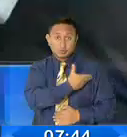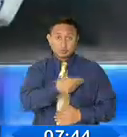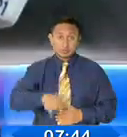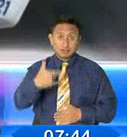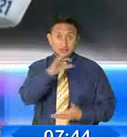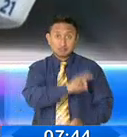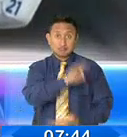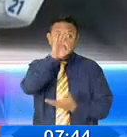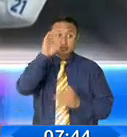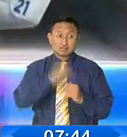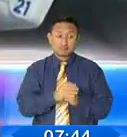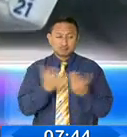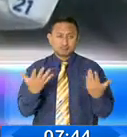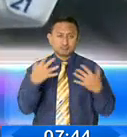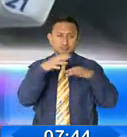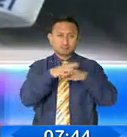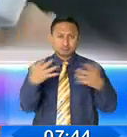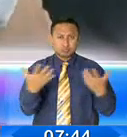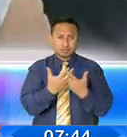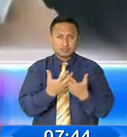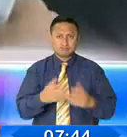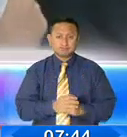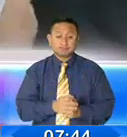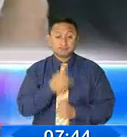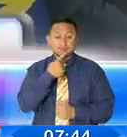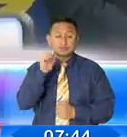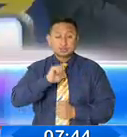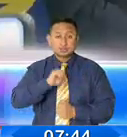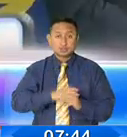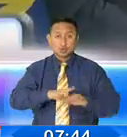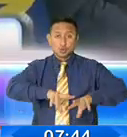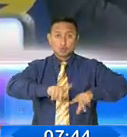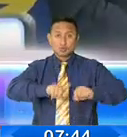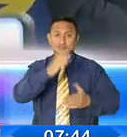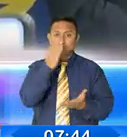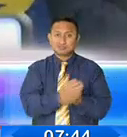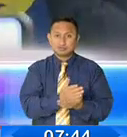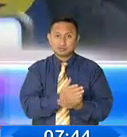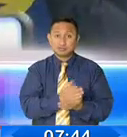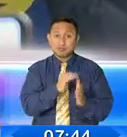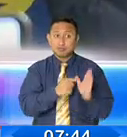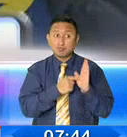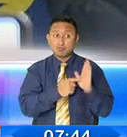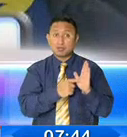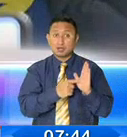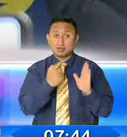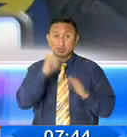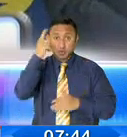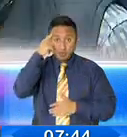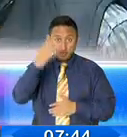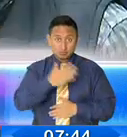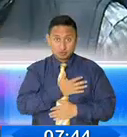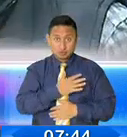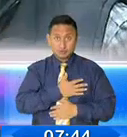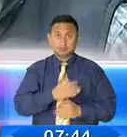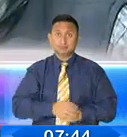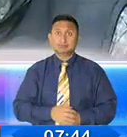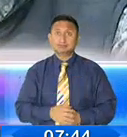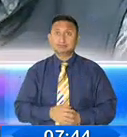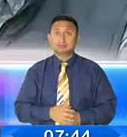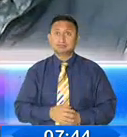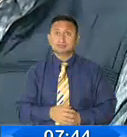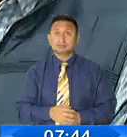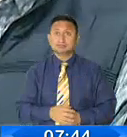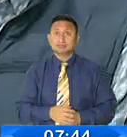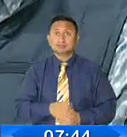fue de unidad y encuentro. Aseguró que se luchará contra la corrupción y pondrá de ejemplo desde su propio gobierno. Vamos a trabajar para